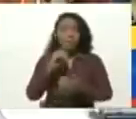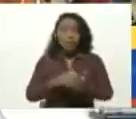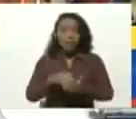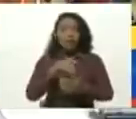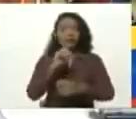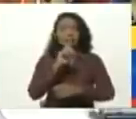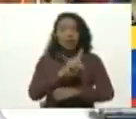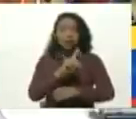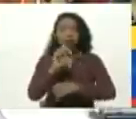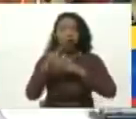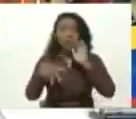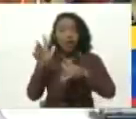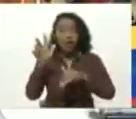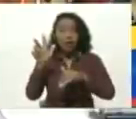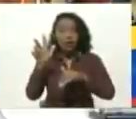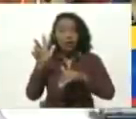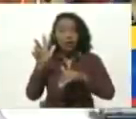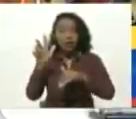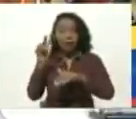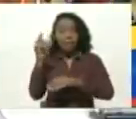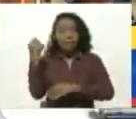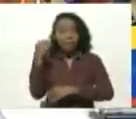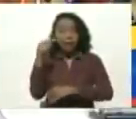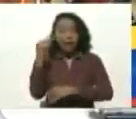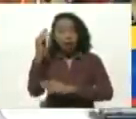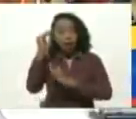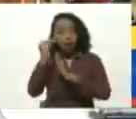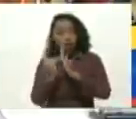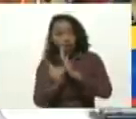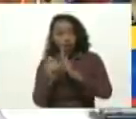1.113 casos menos que la semana anterior,